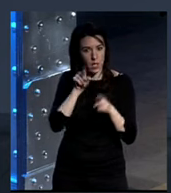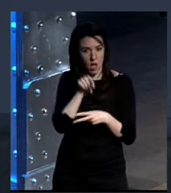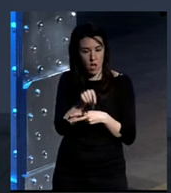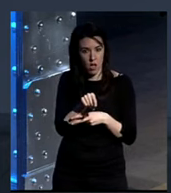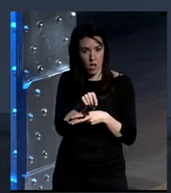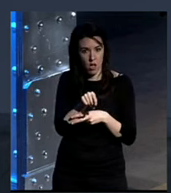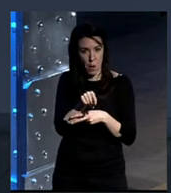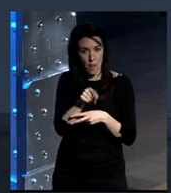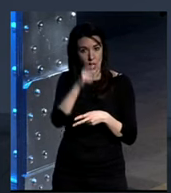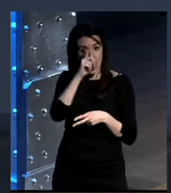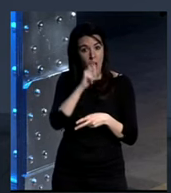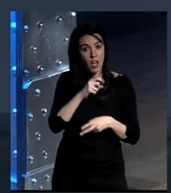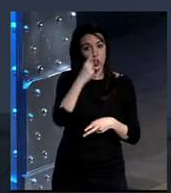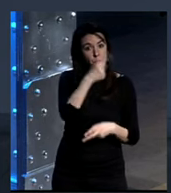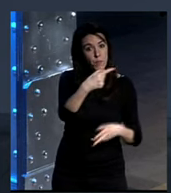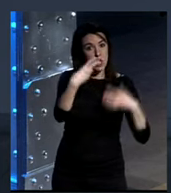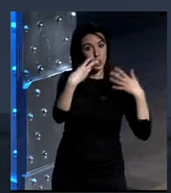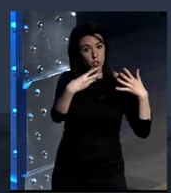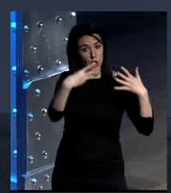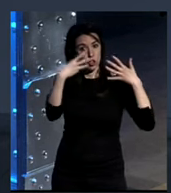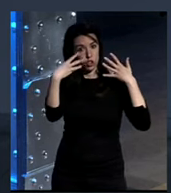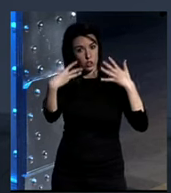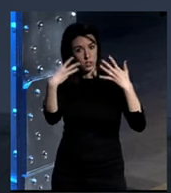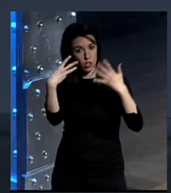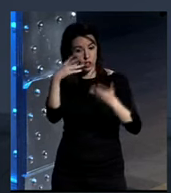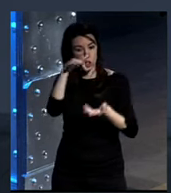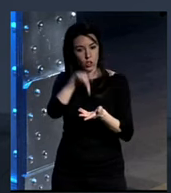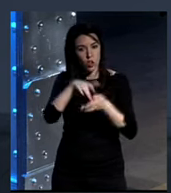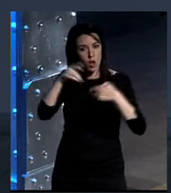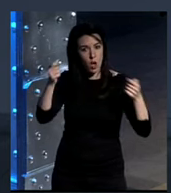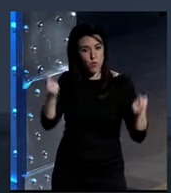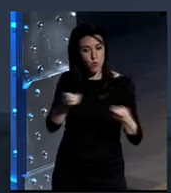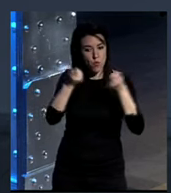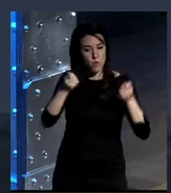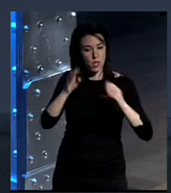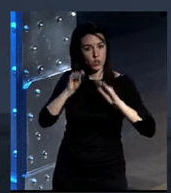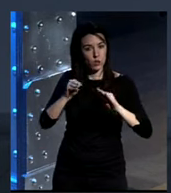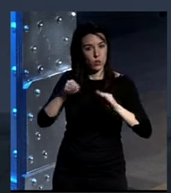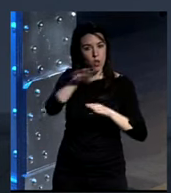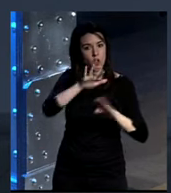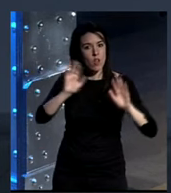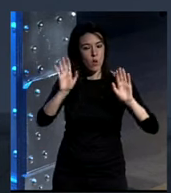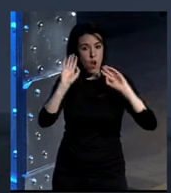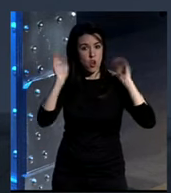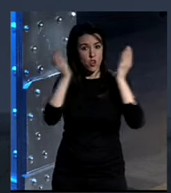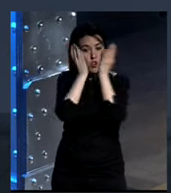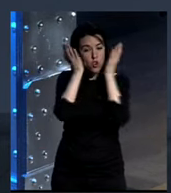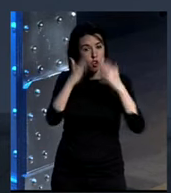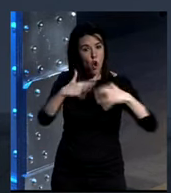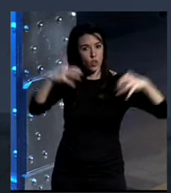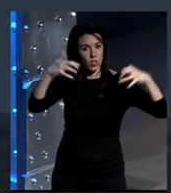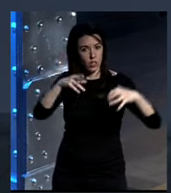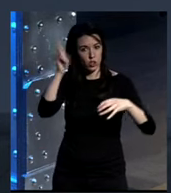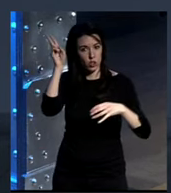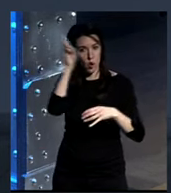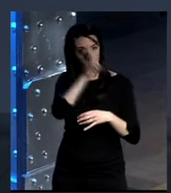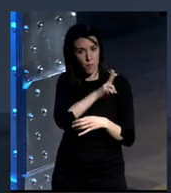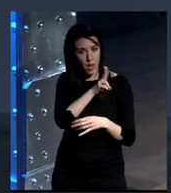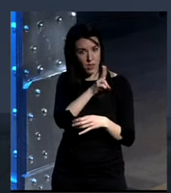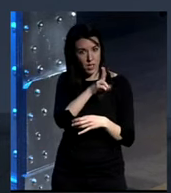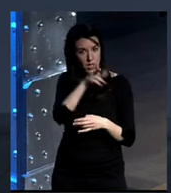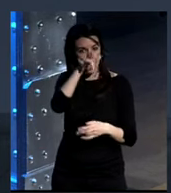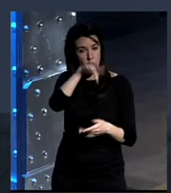En 1988 hay una publicación suya en un congreso en Madrid sobre el telégrafo de